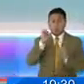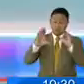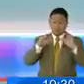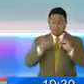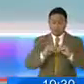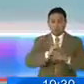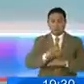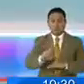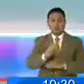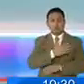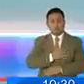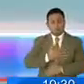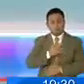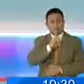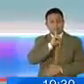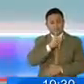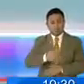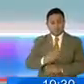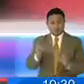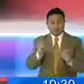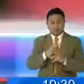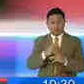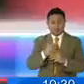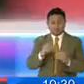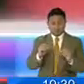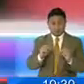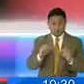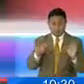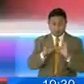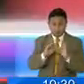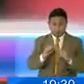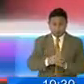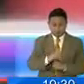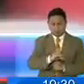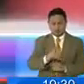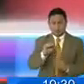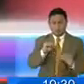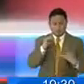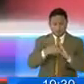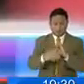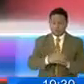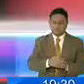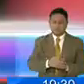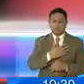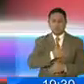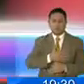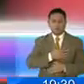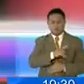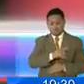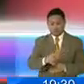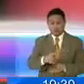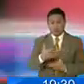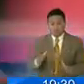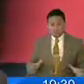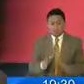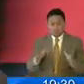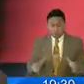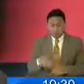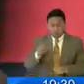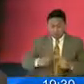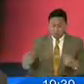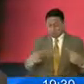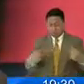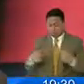del anonimato que brindan las redes sociales. Conciencia cívica de toda la población para que evite exacerbar los ánimos y deje